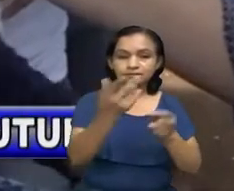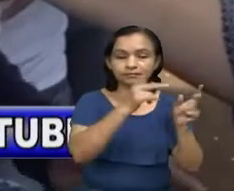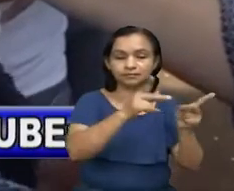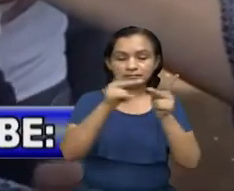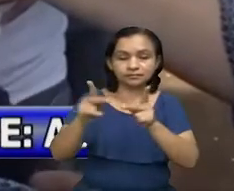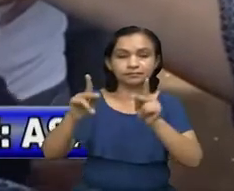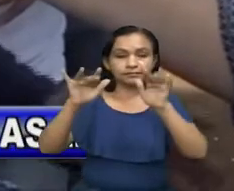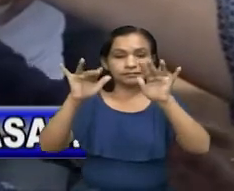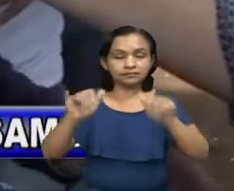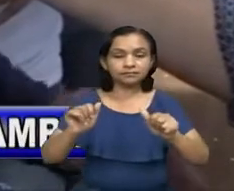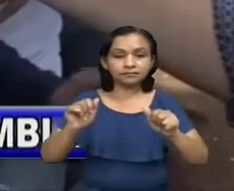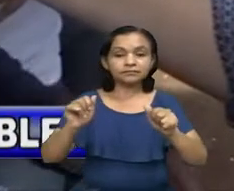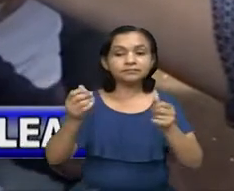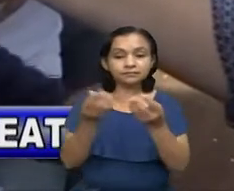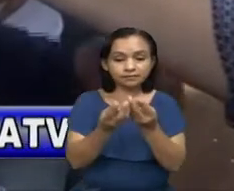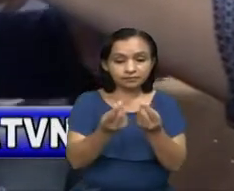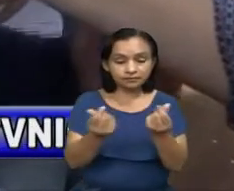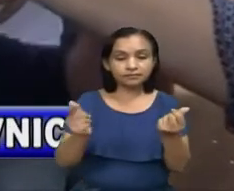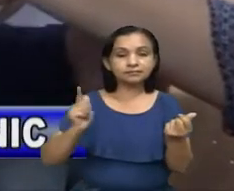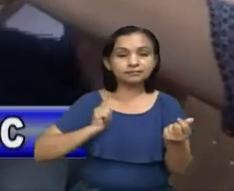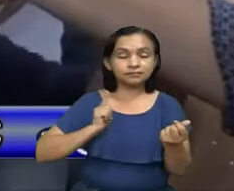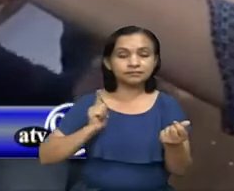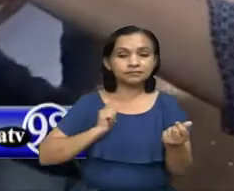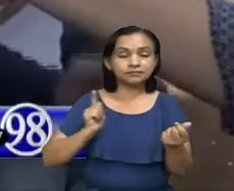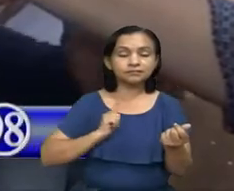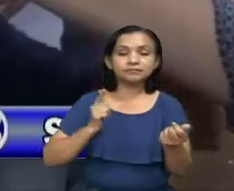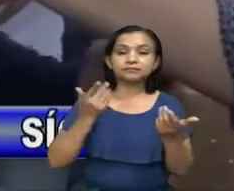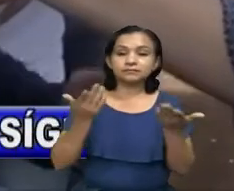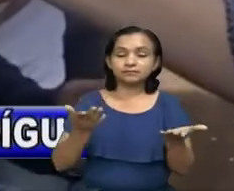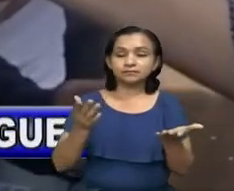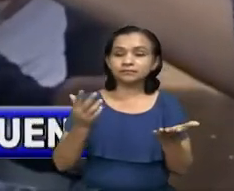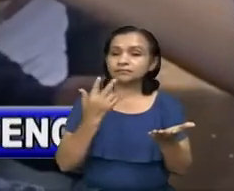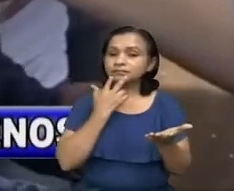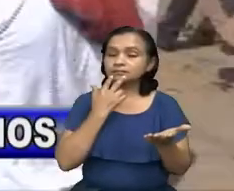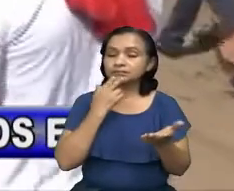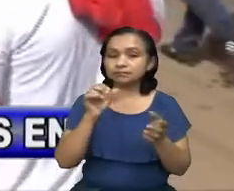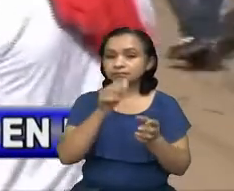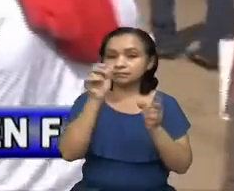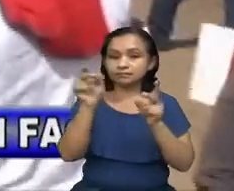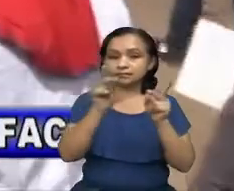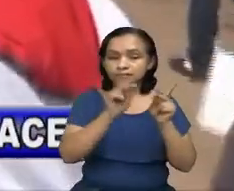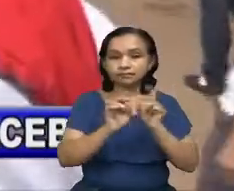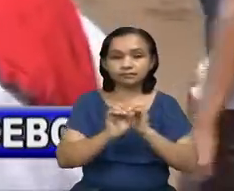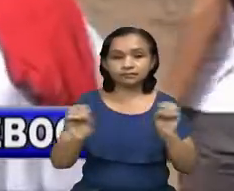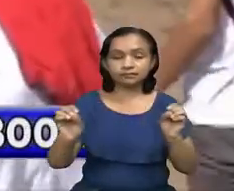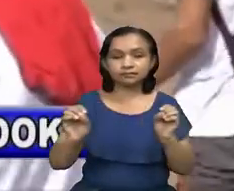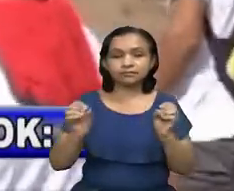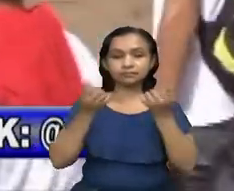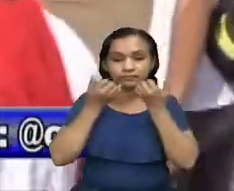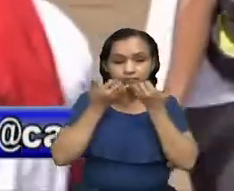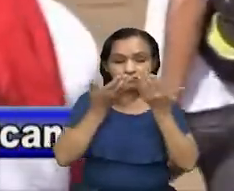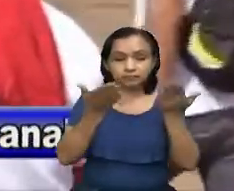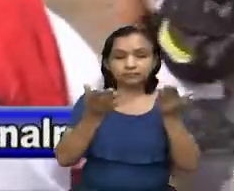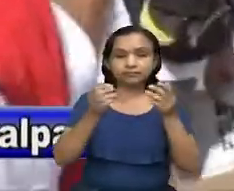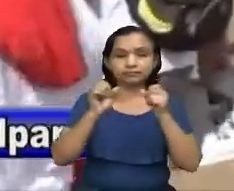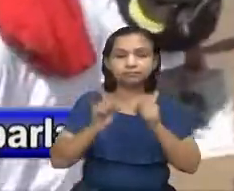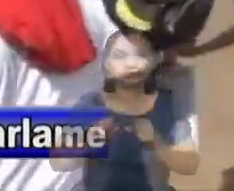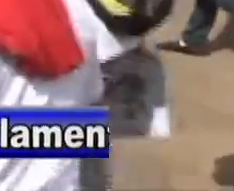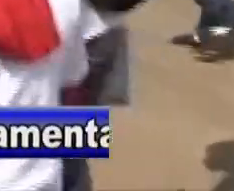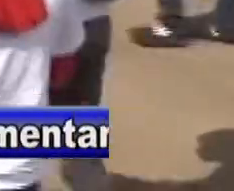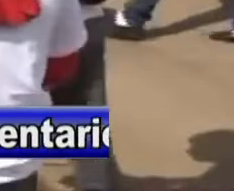ya sienten que el terreno que ocupan legalmente es de él y que nadie los va a sacar de ahí. Les informó Ángel Hurtado.